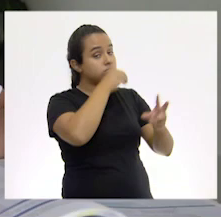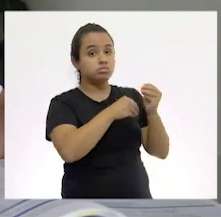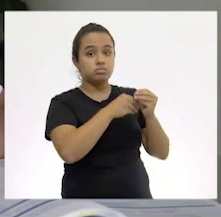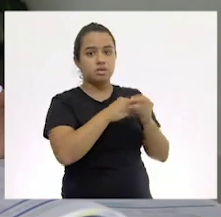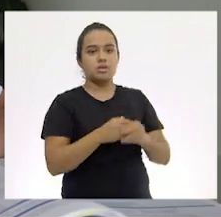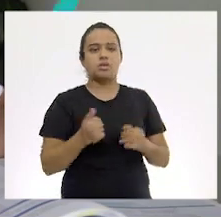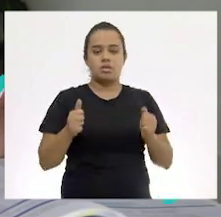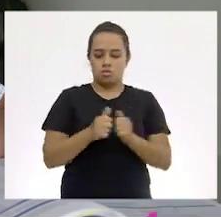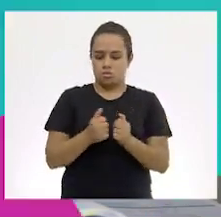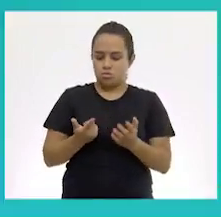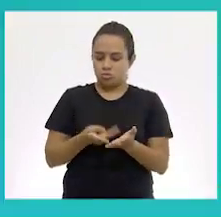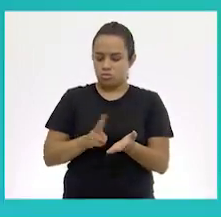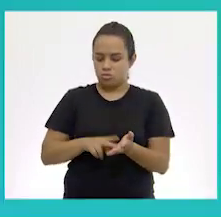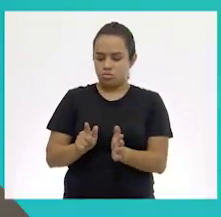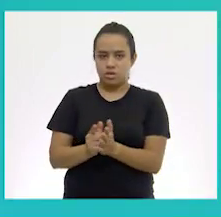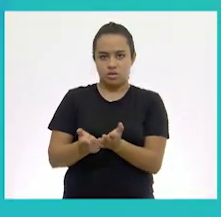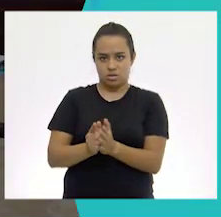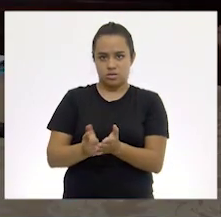con mis libros de texto.